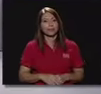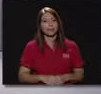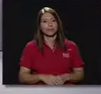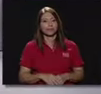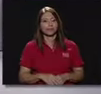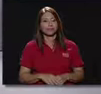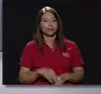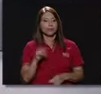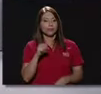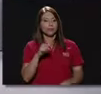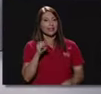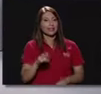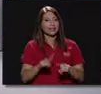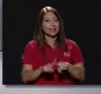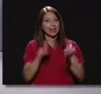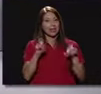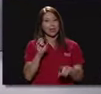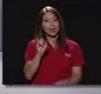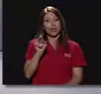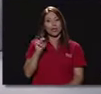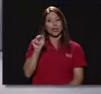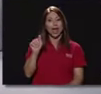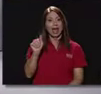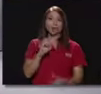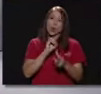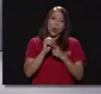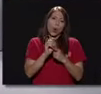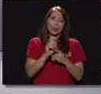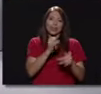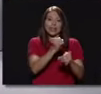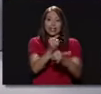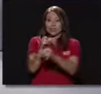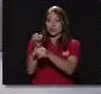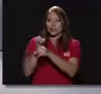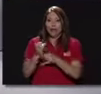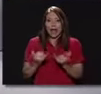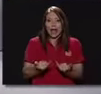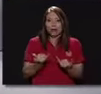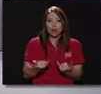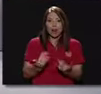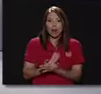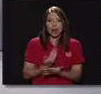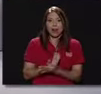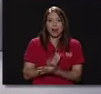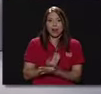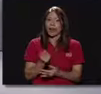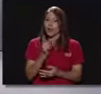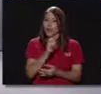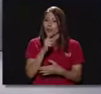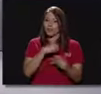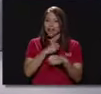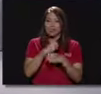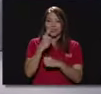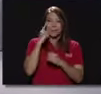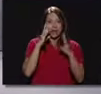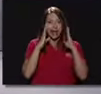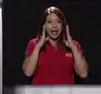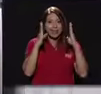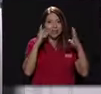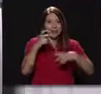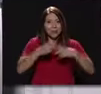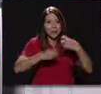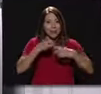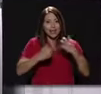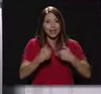Sin embargo, el INAH o la institucionalidad actual nuestra no está hecha para atender gran parte